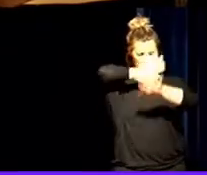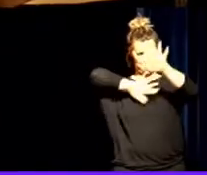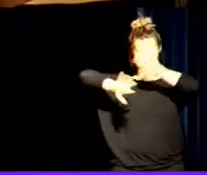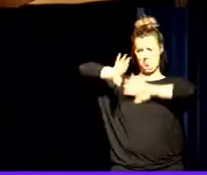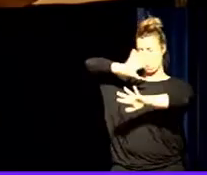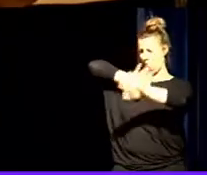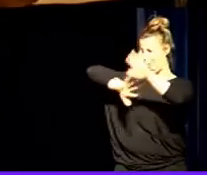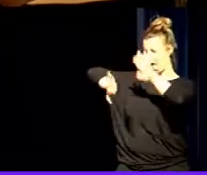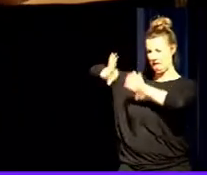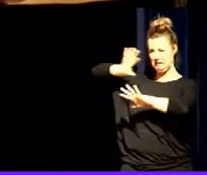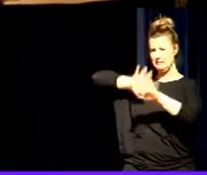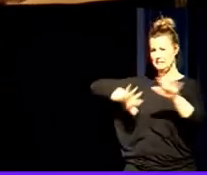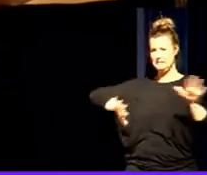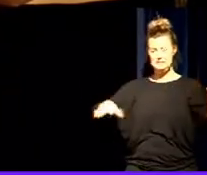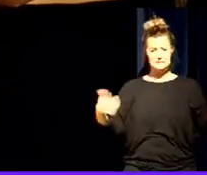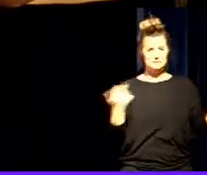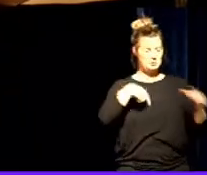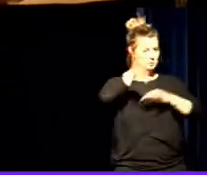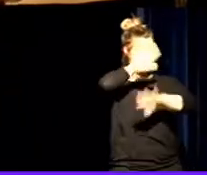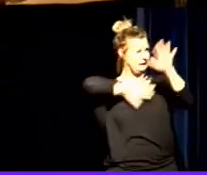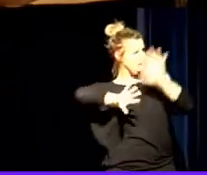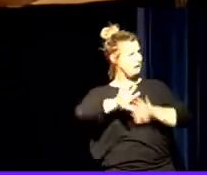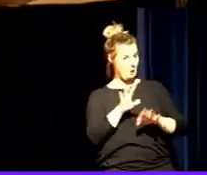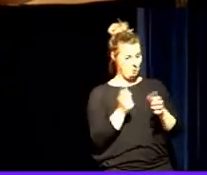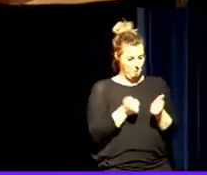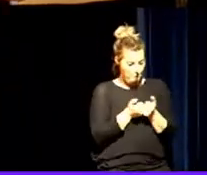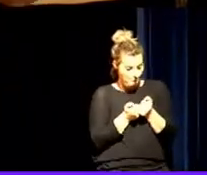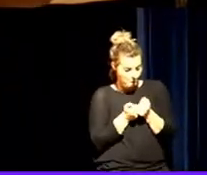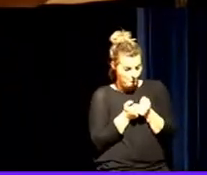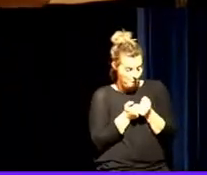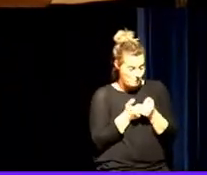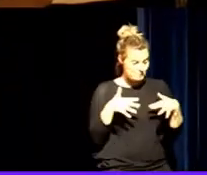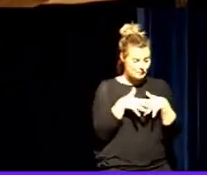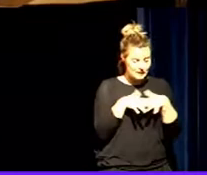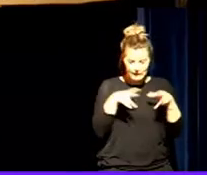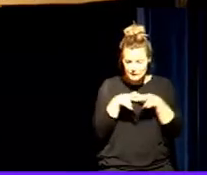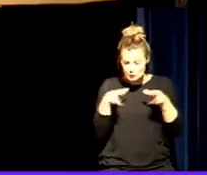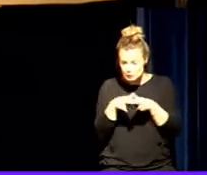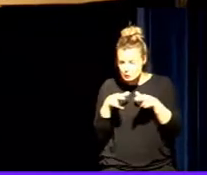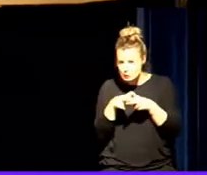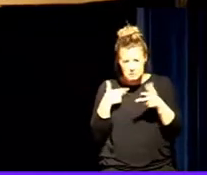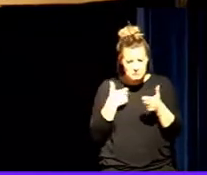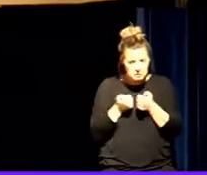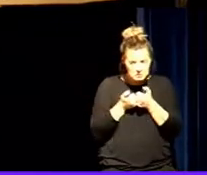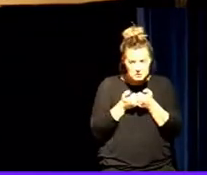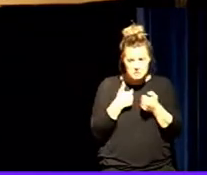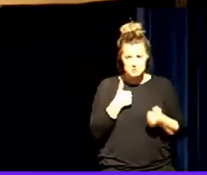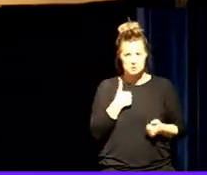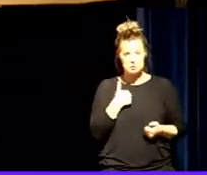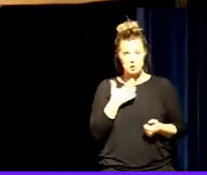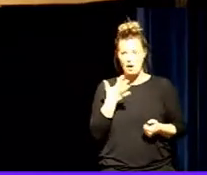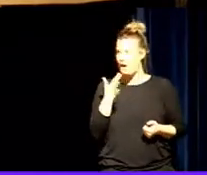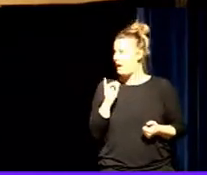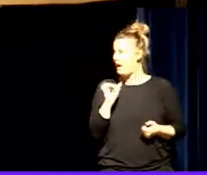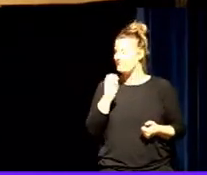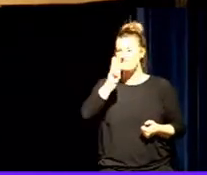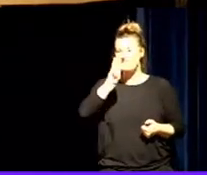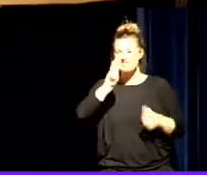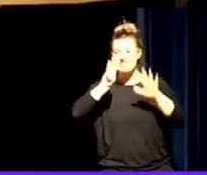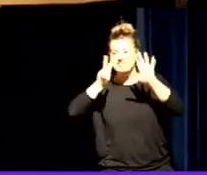a entrar en las redes sociales, tengo 37